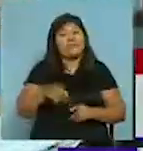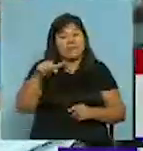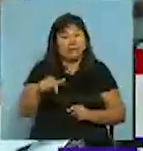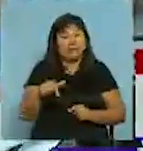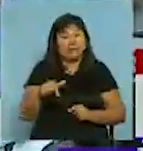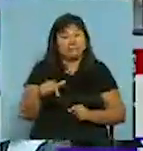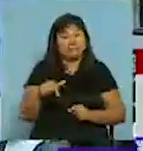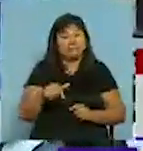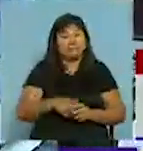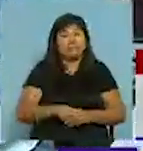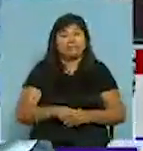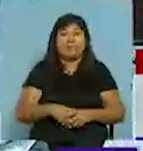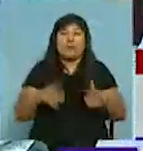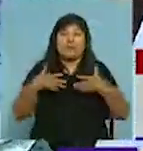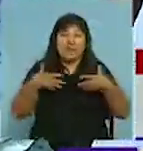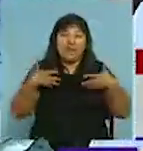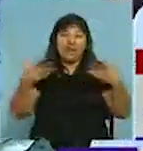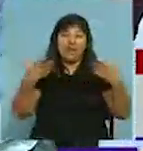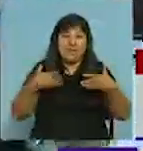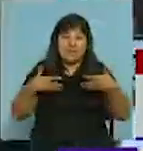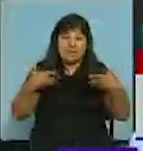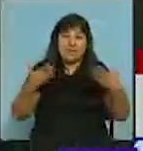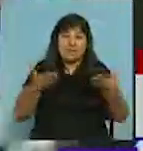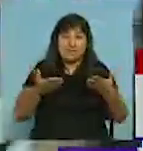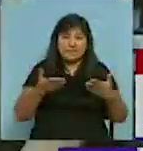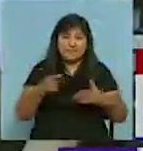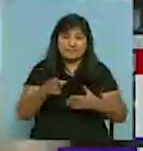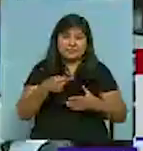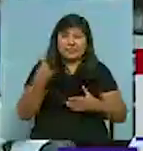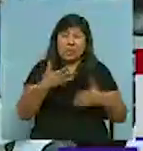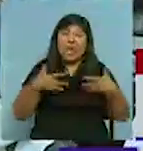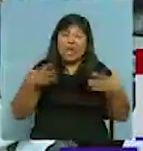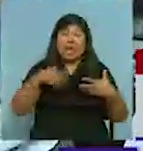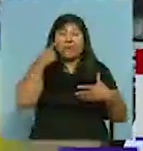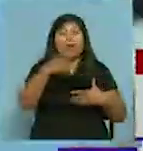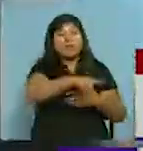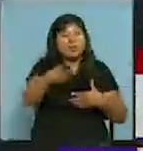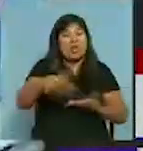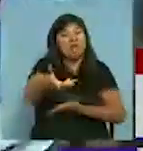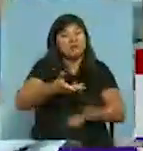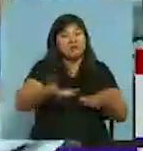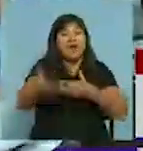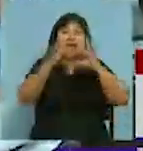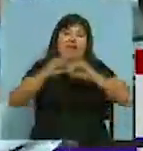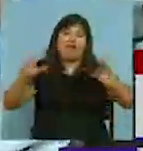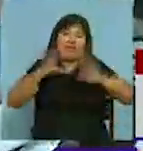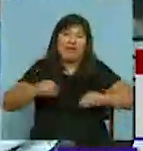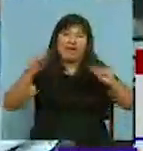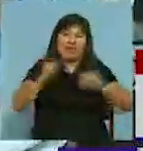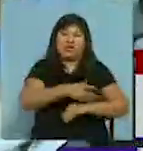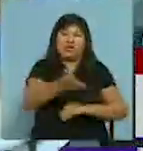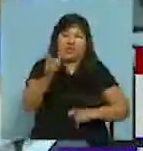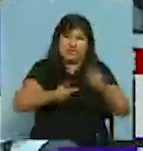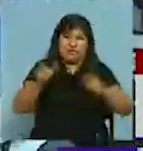una alegría poder compartir esta celebración anticipada de la navidad con toda esta gente